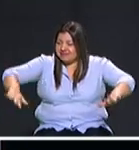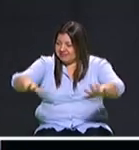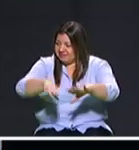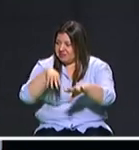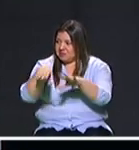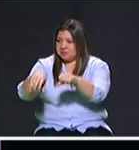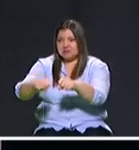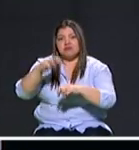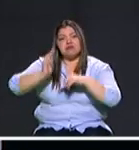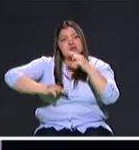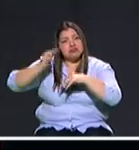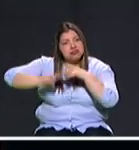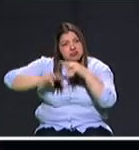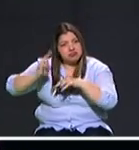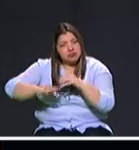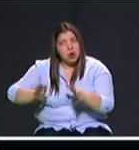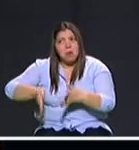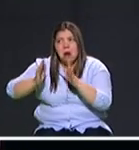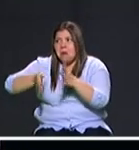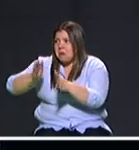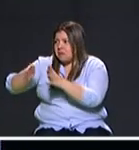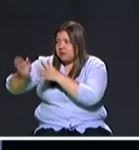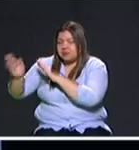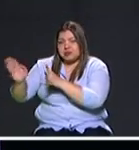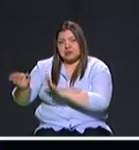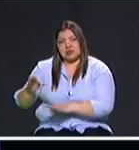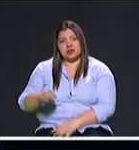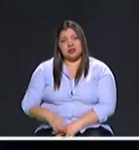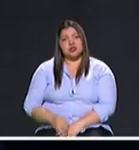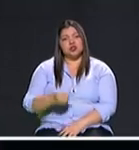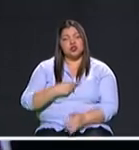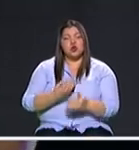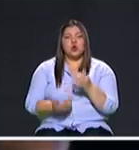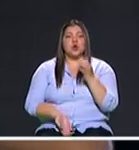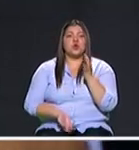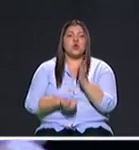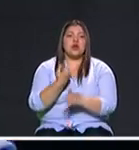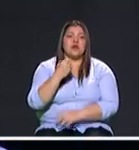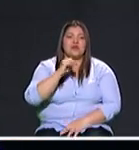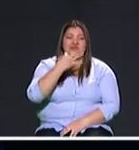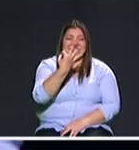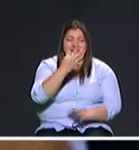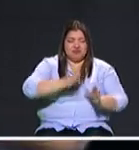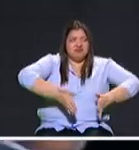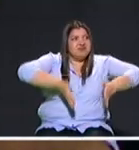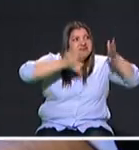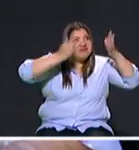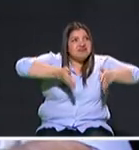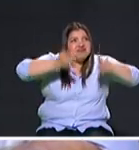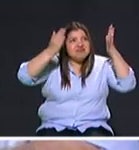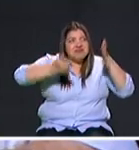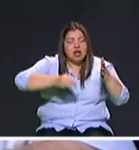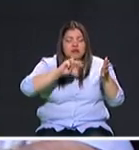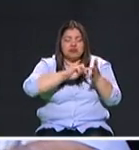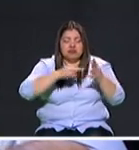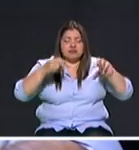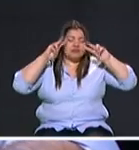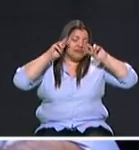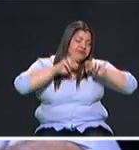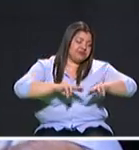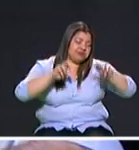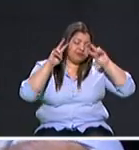permitir que se desarrollen mucho y va a tener tres nuevos ruta en es para con la cuarta revolución de hacer más